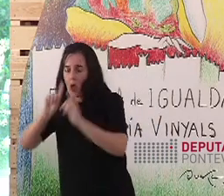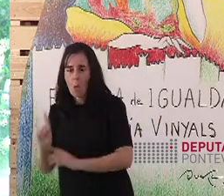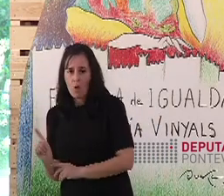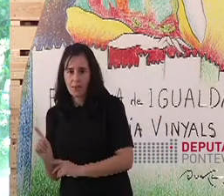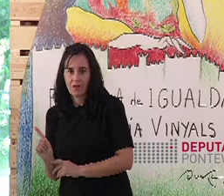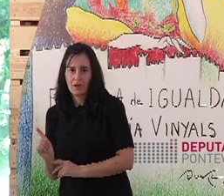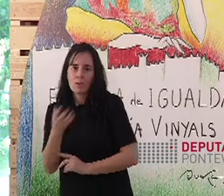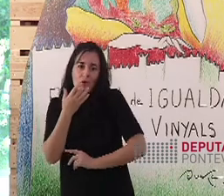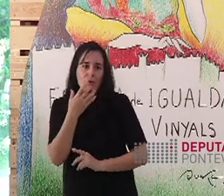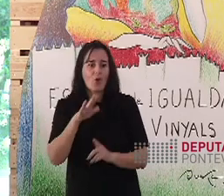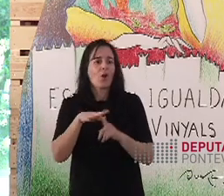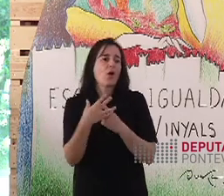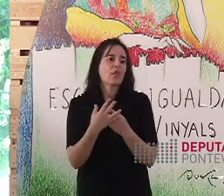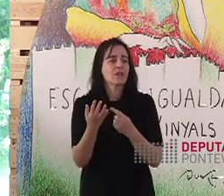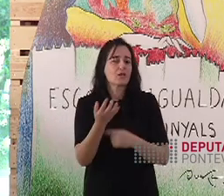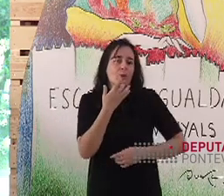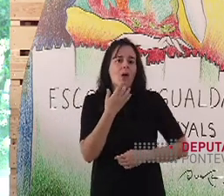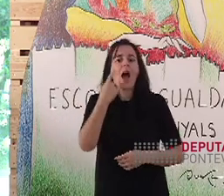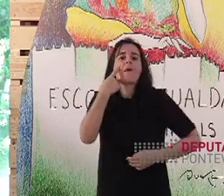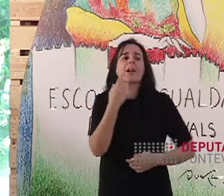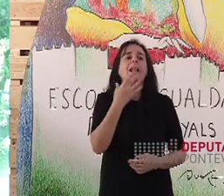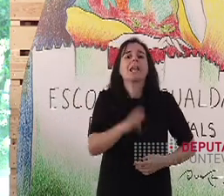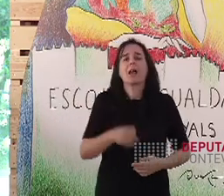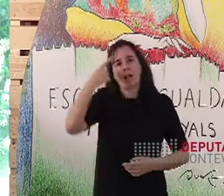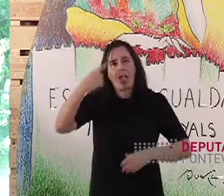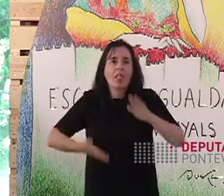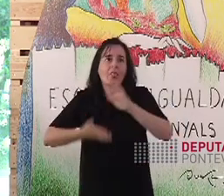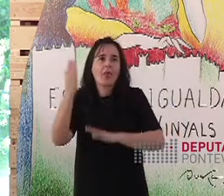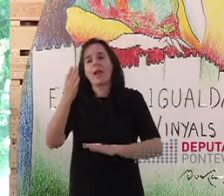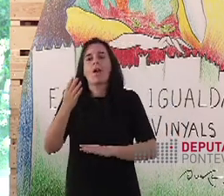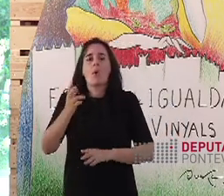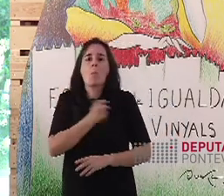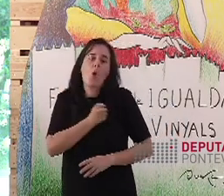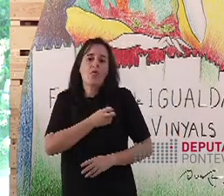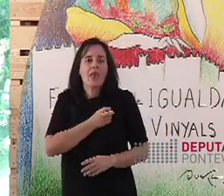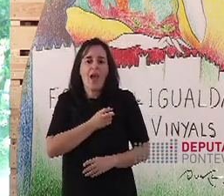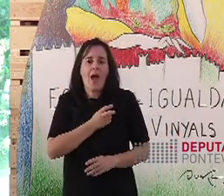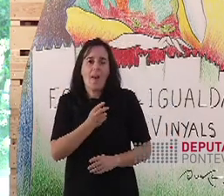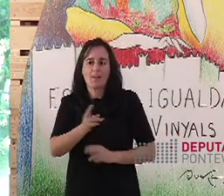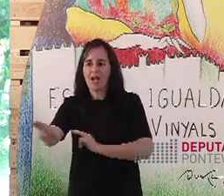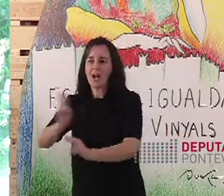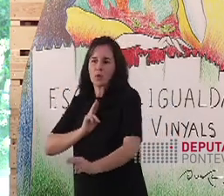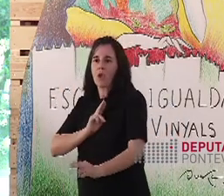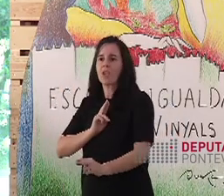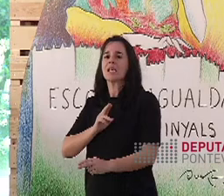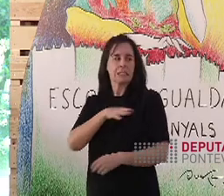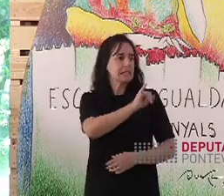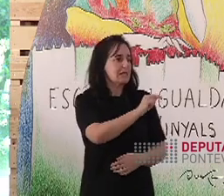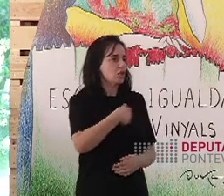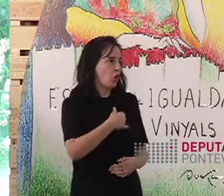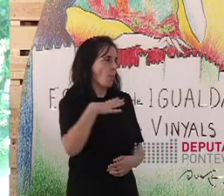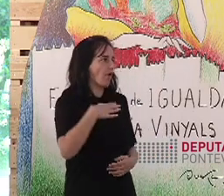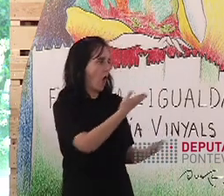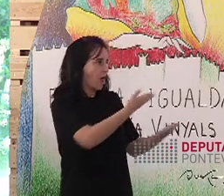quen é a guapa diante dos seus tratantes, de quen teña a cara de dicirme a min a ver que vas facer, non? De que sí, por favor, axúdeme,